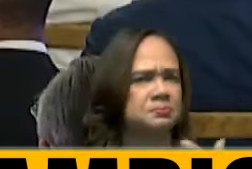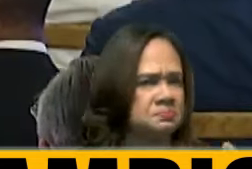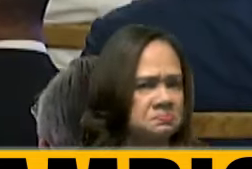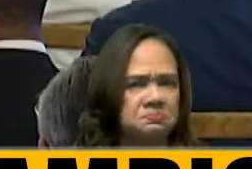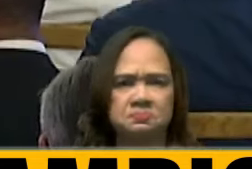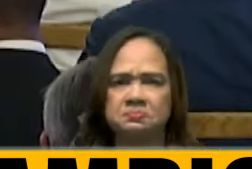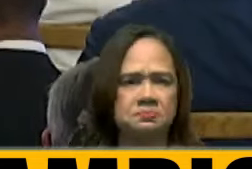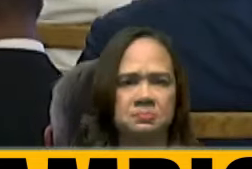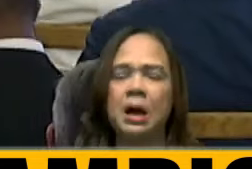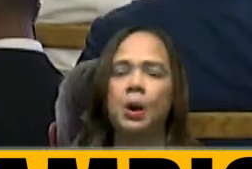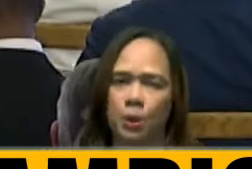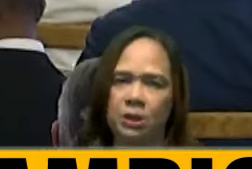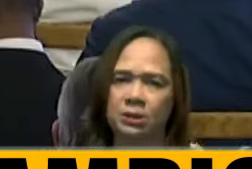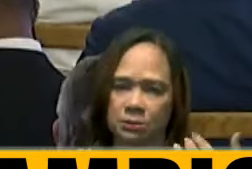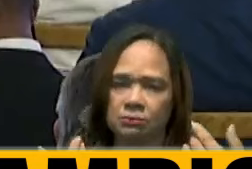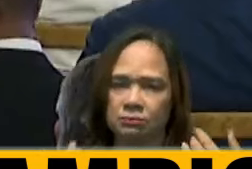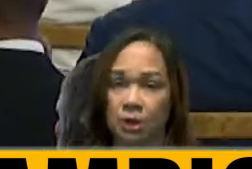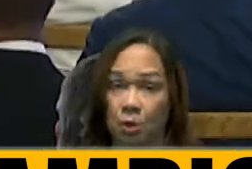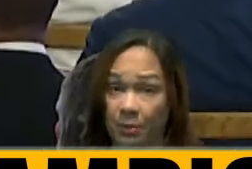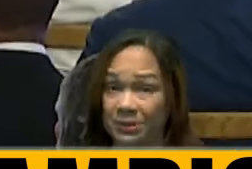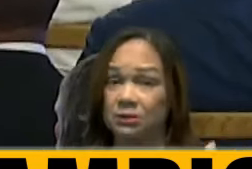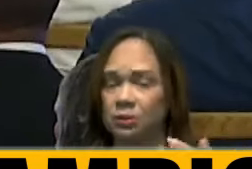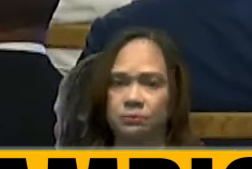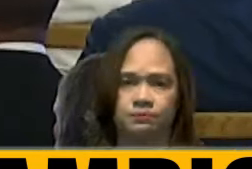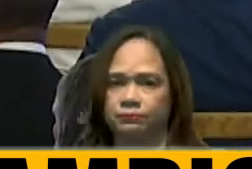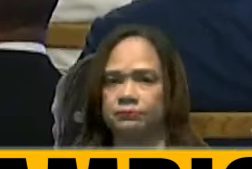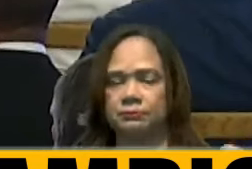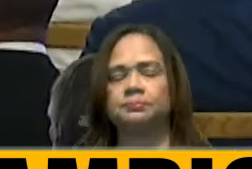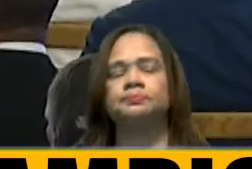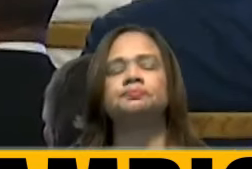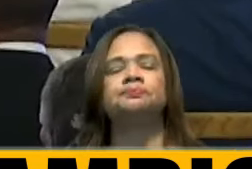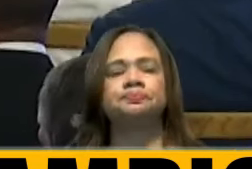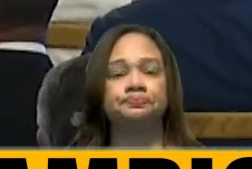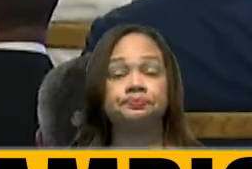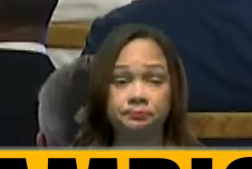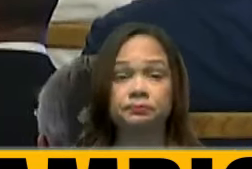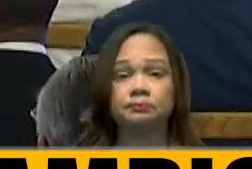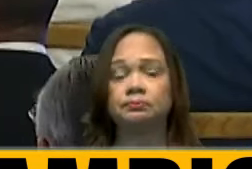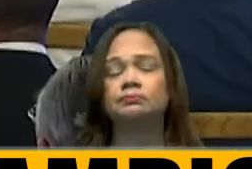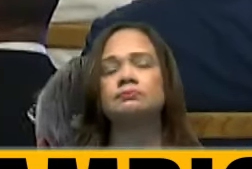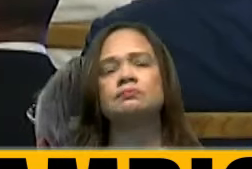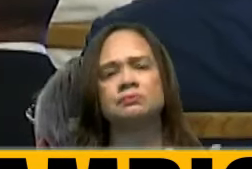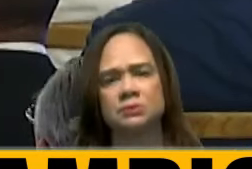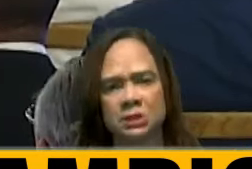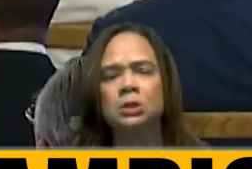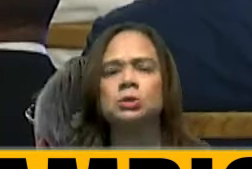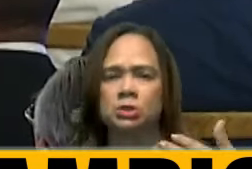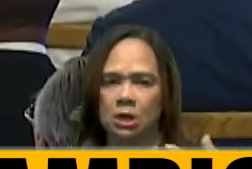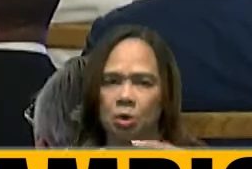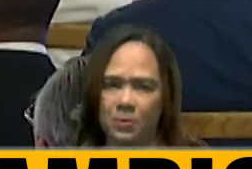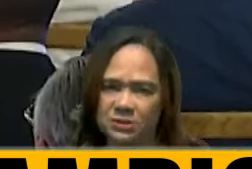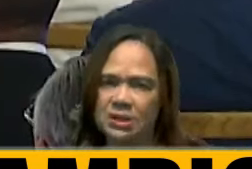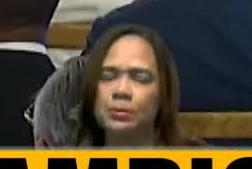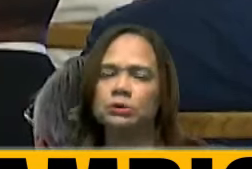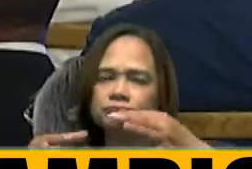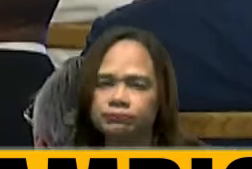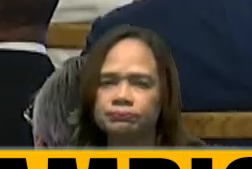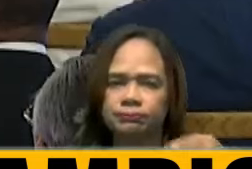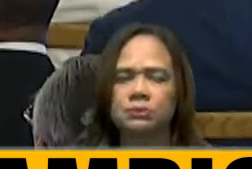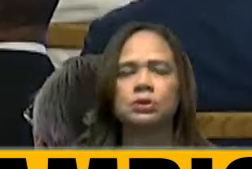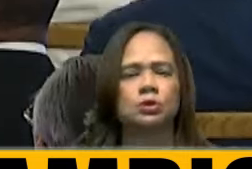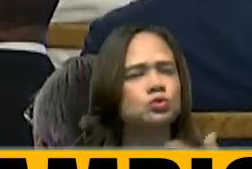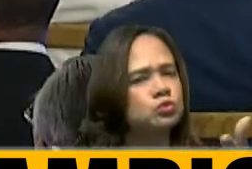medida de eliminar nosotros estamos tomando esas medidas y